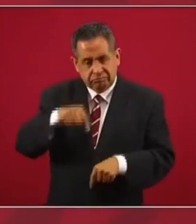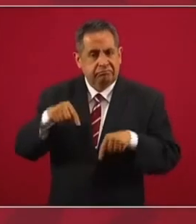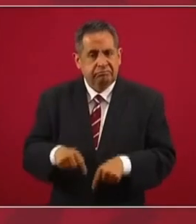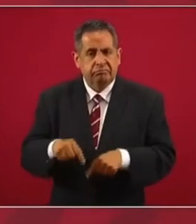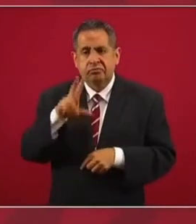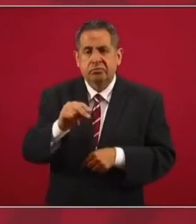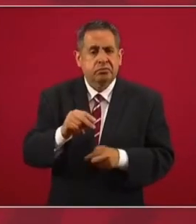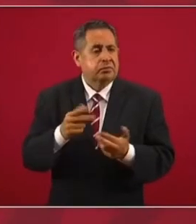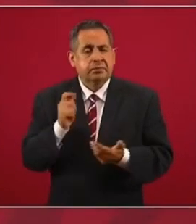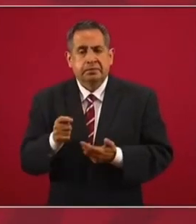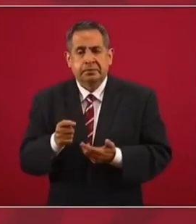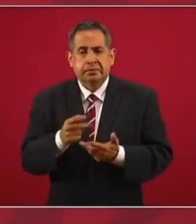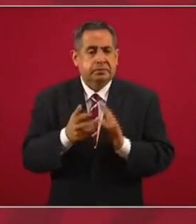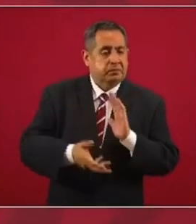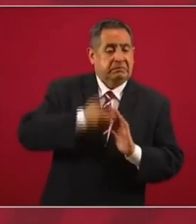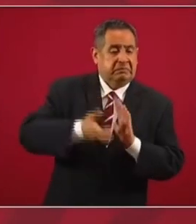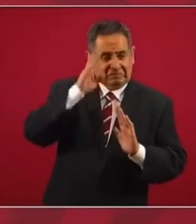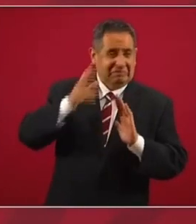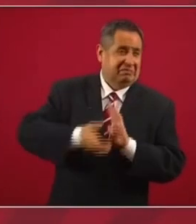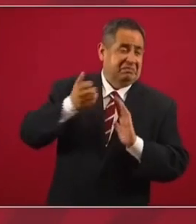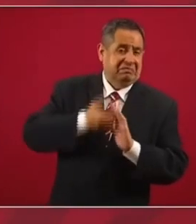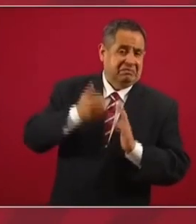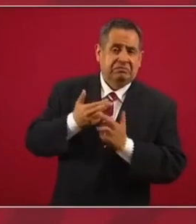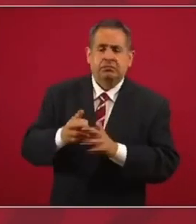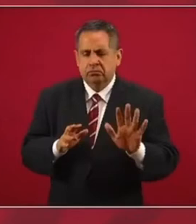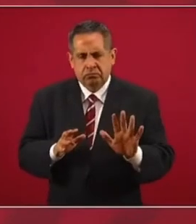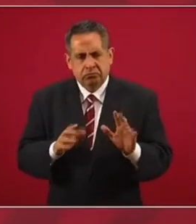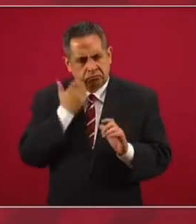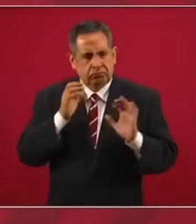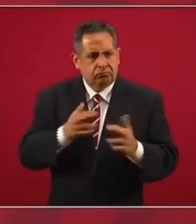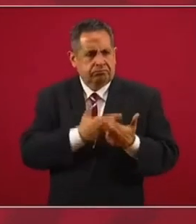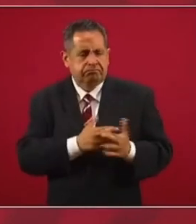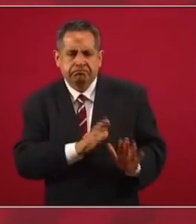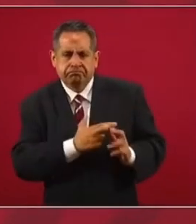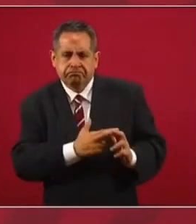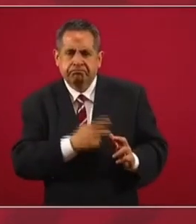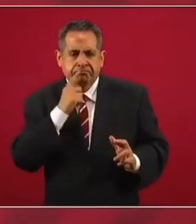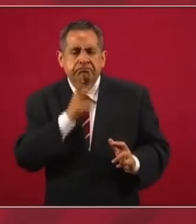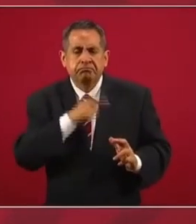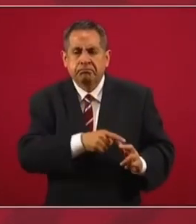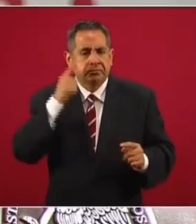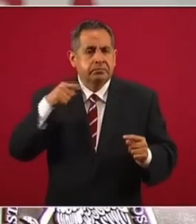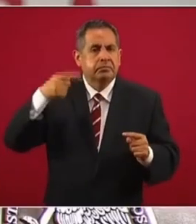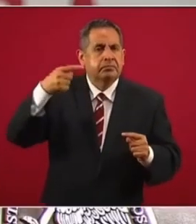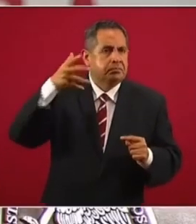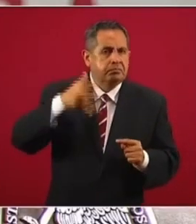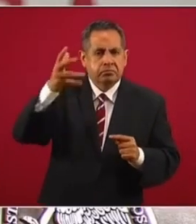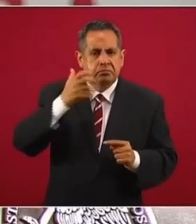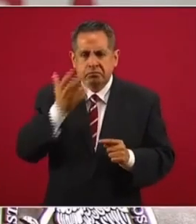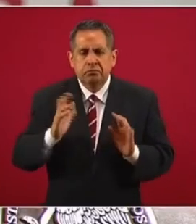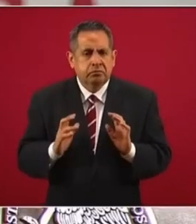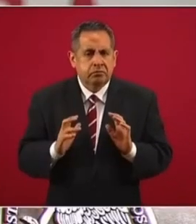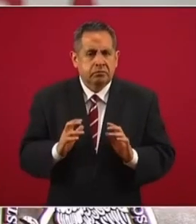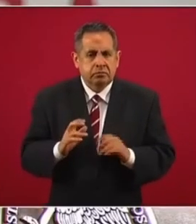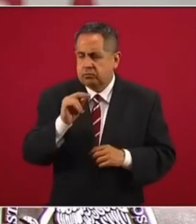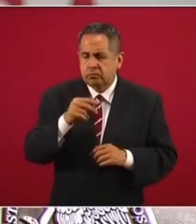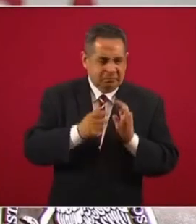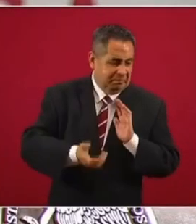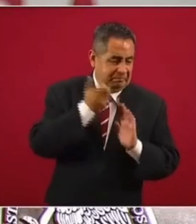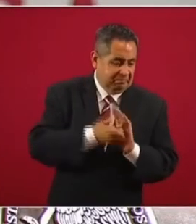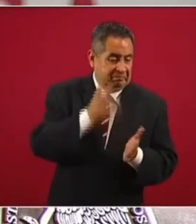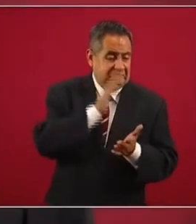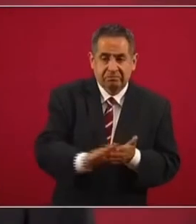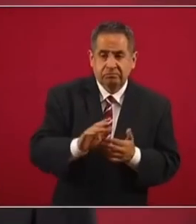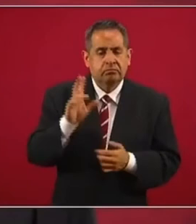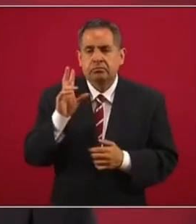que no va a haber una sobreexplotación de crudo, porque queremos dejar reservas de crudo a las futuras generaciones. No vamos